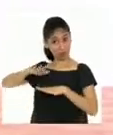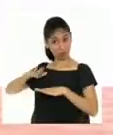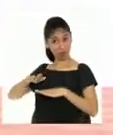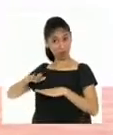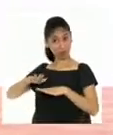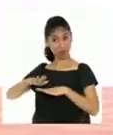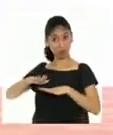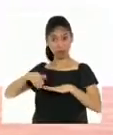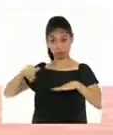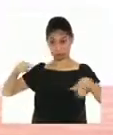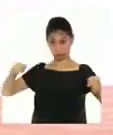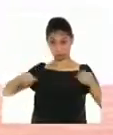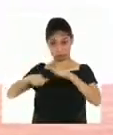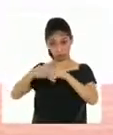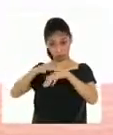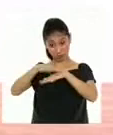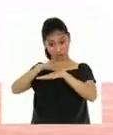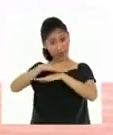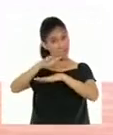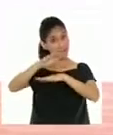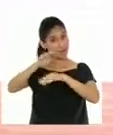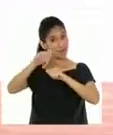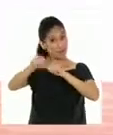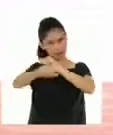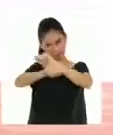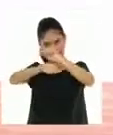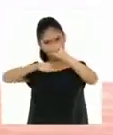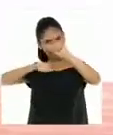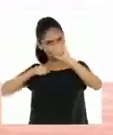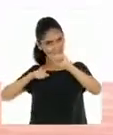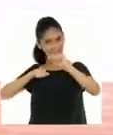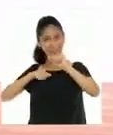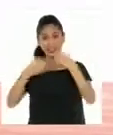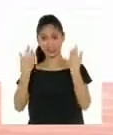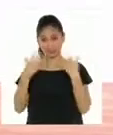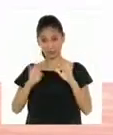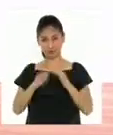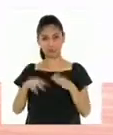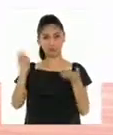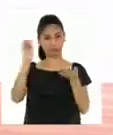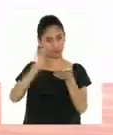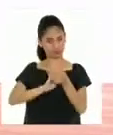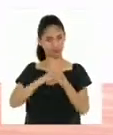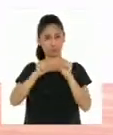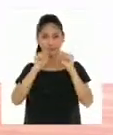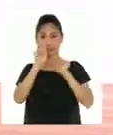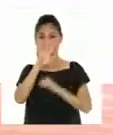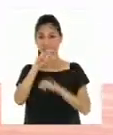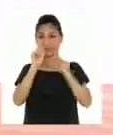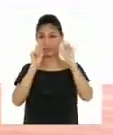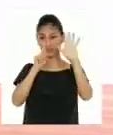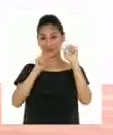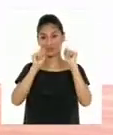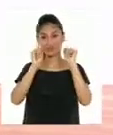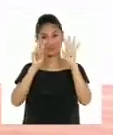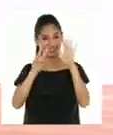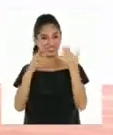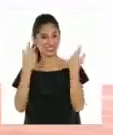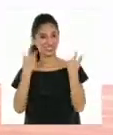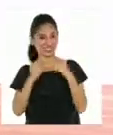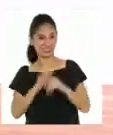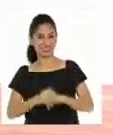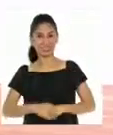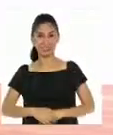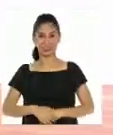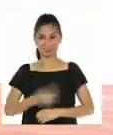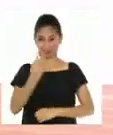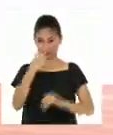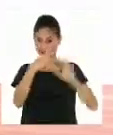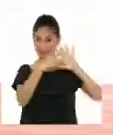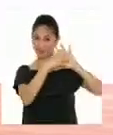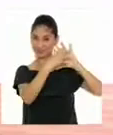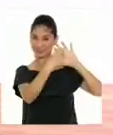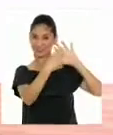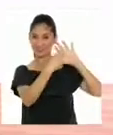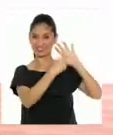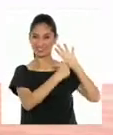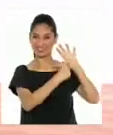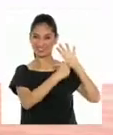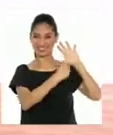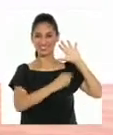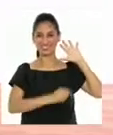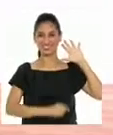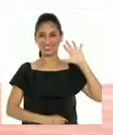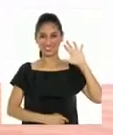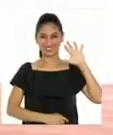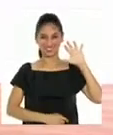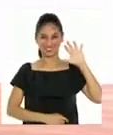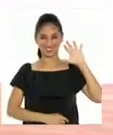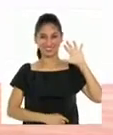cruza atrás. Una vez más. 5, 6, 7, va. Y 1, 2,